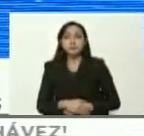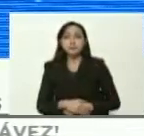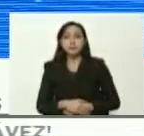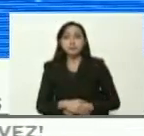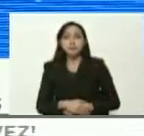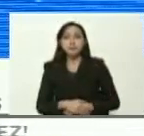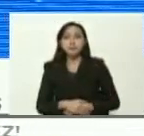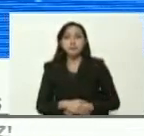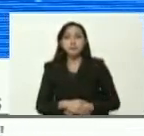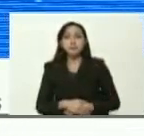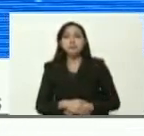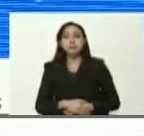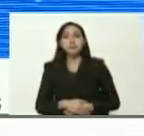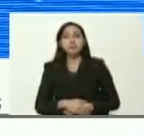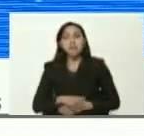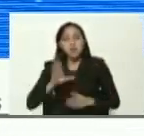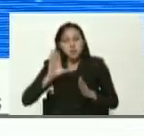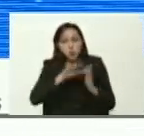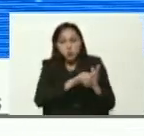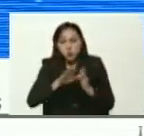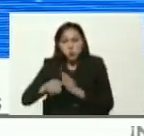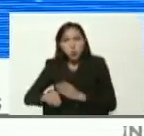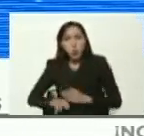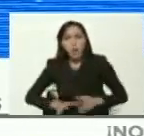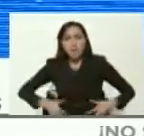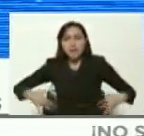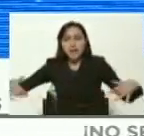que congeló y se robó el dinero del país.